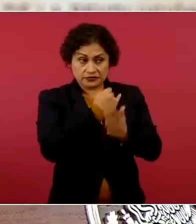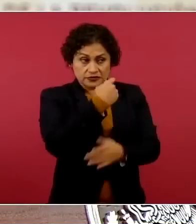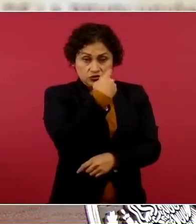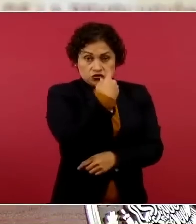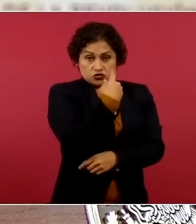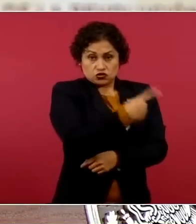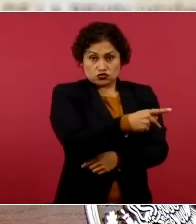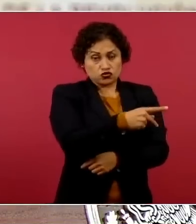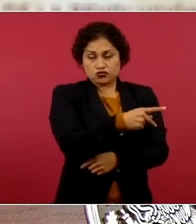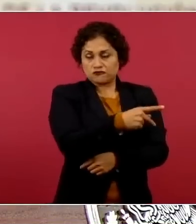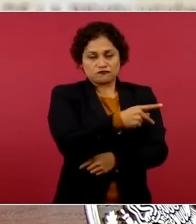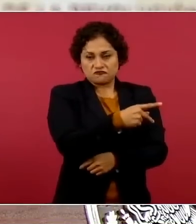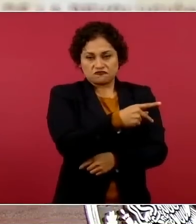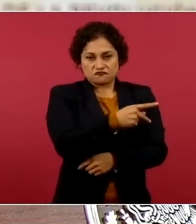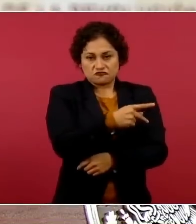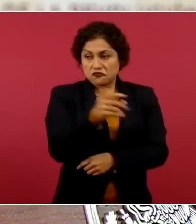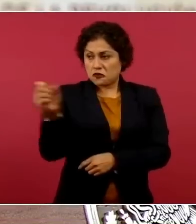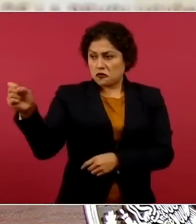de verdad al pueblo,